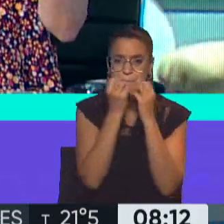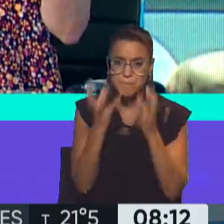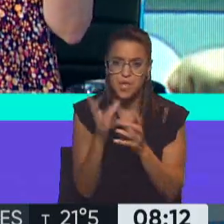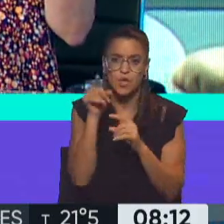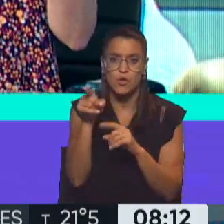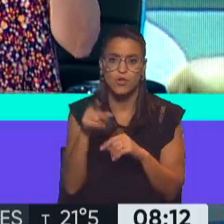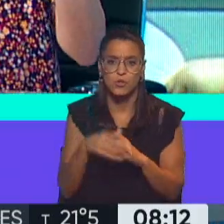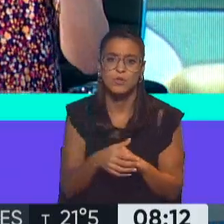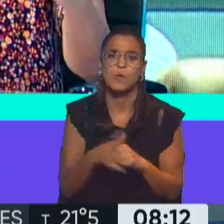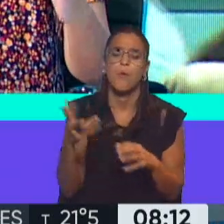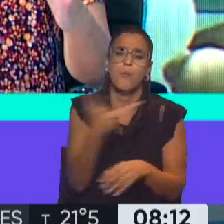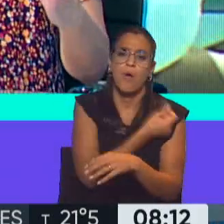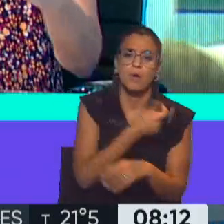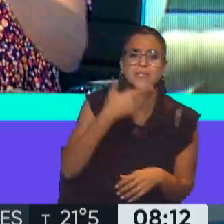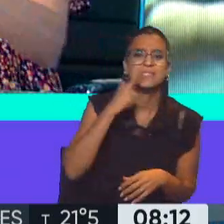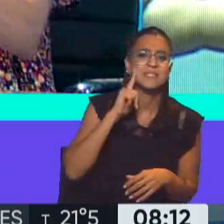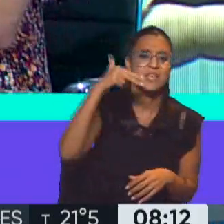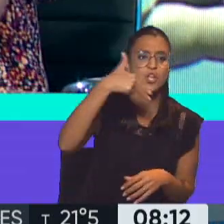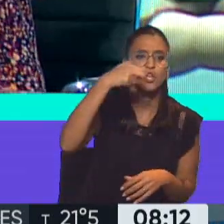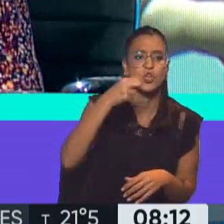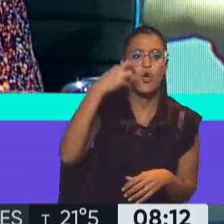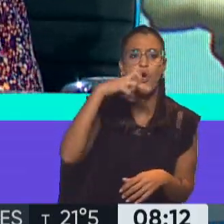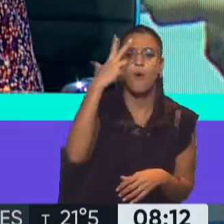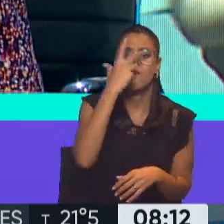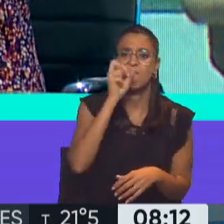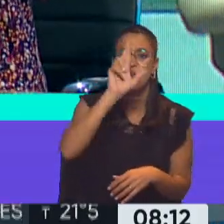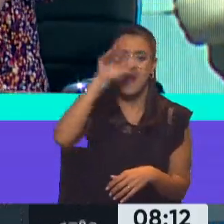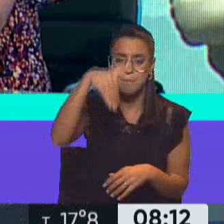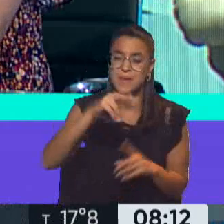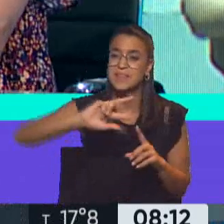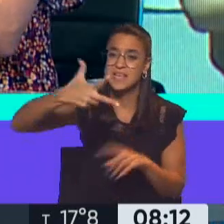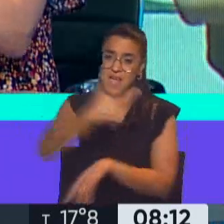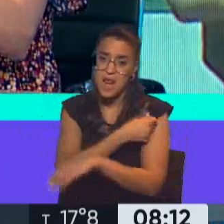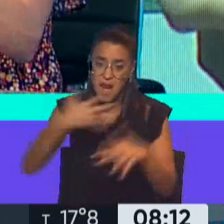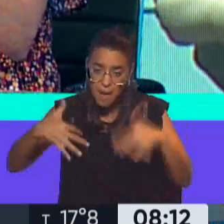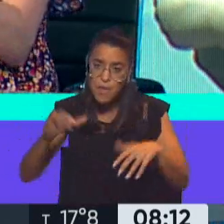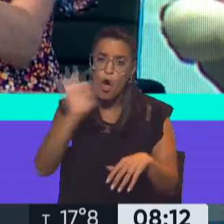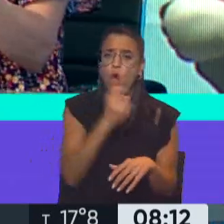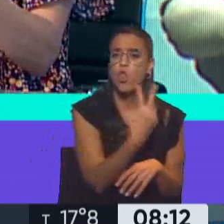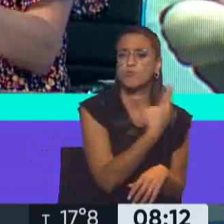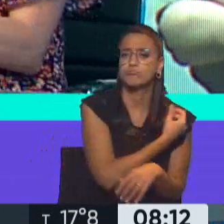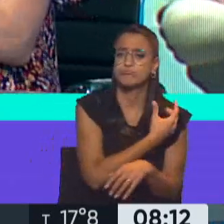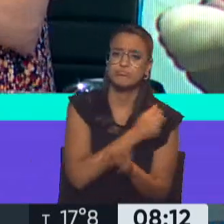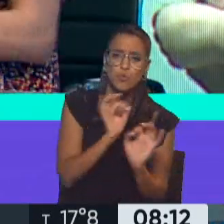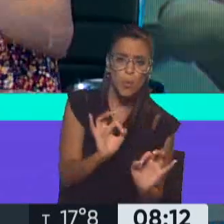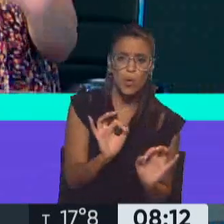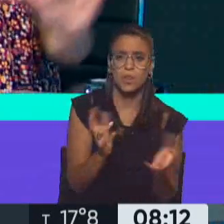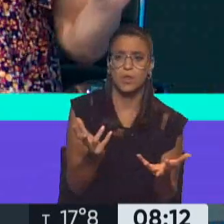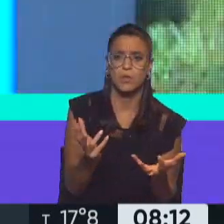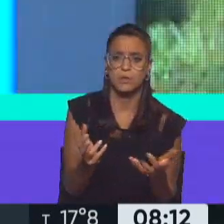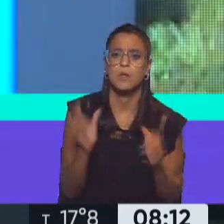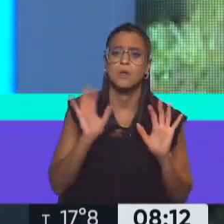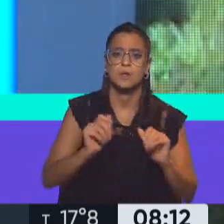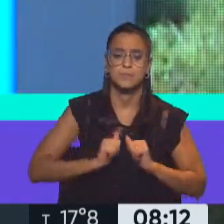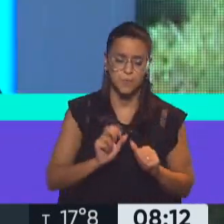conveniente que los vacunados con Sinopharm tengan rápidamente una tercera dosis también, o ya con las dos están cubiertos y bueno, con las hay dos que esperar